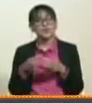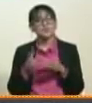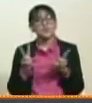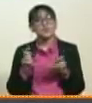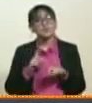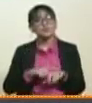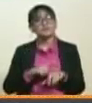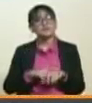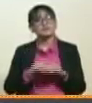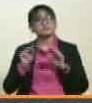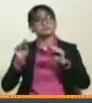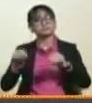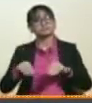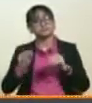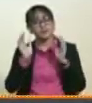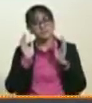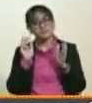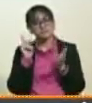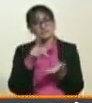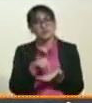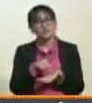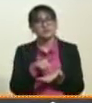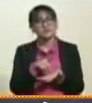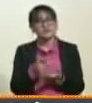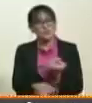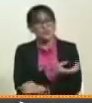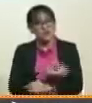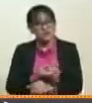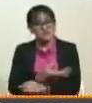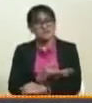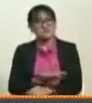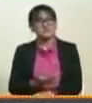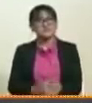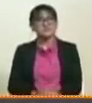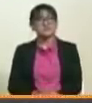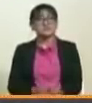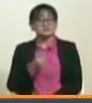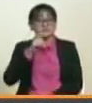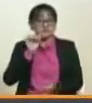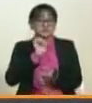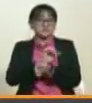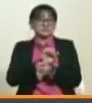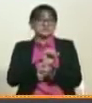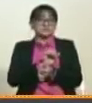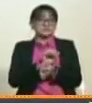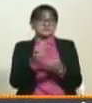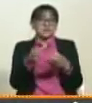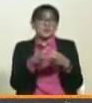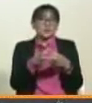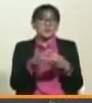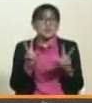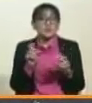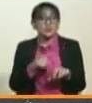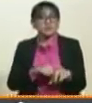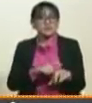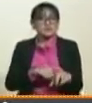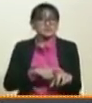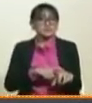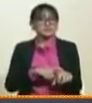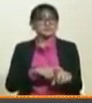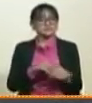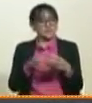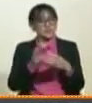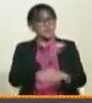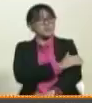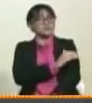está llamando a concentración está llamando para enviar y los que fueron detenidos forman parte del partido un nuevo tiempo porque 'la razón'